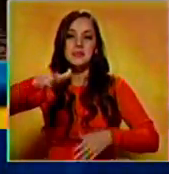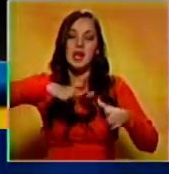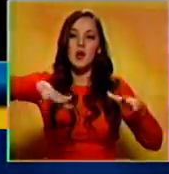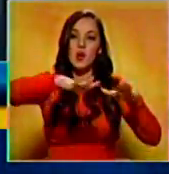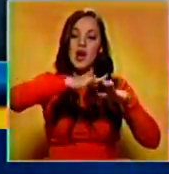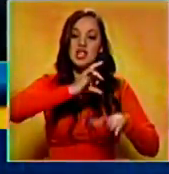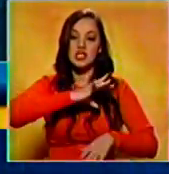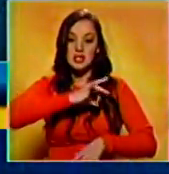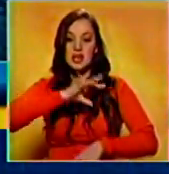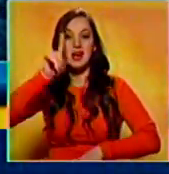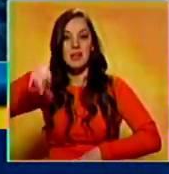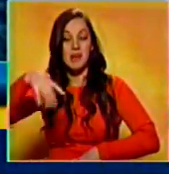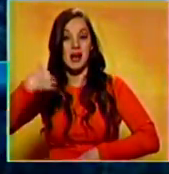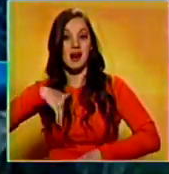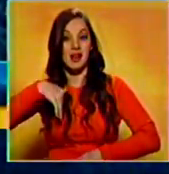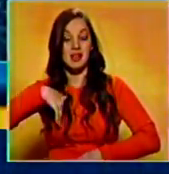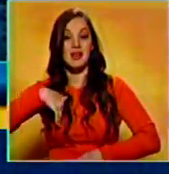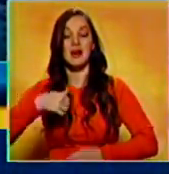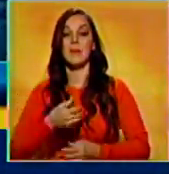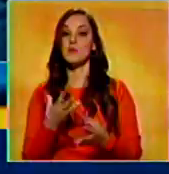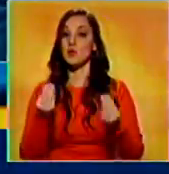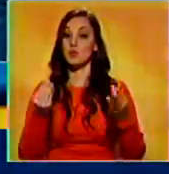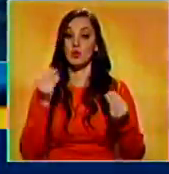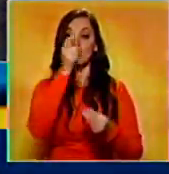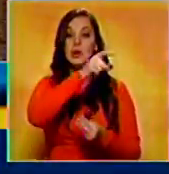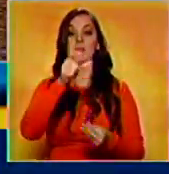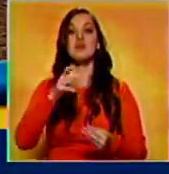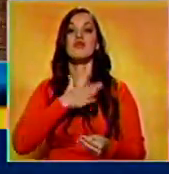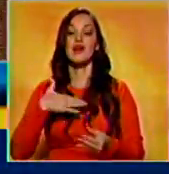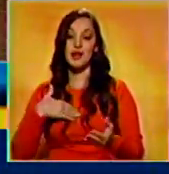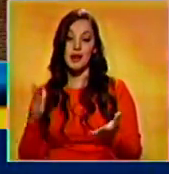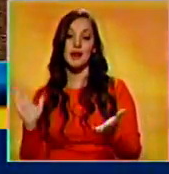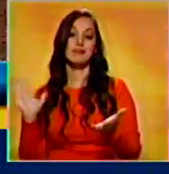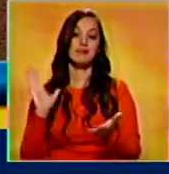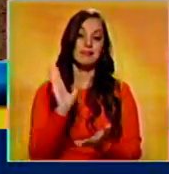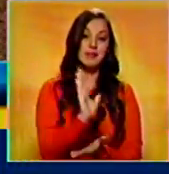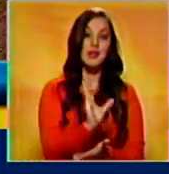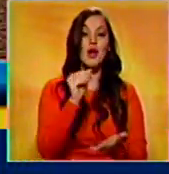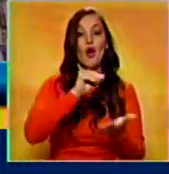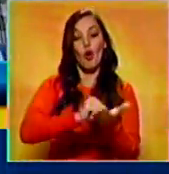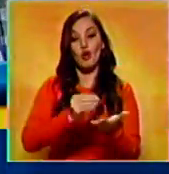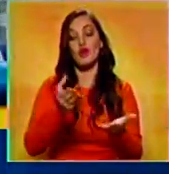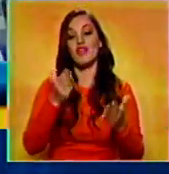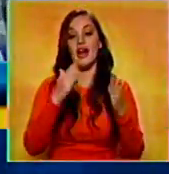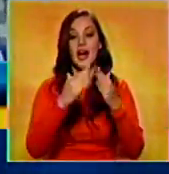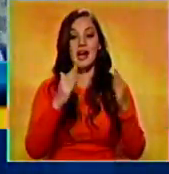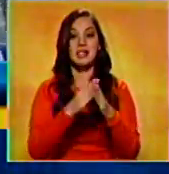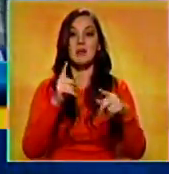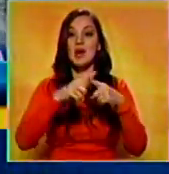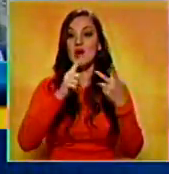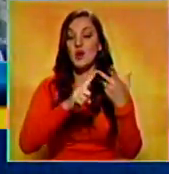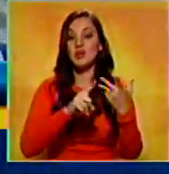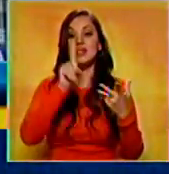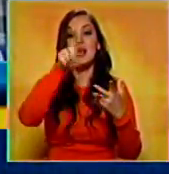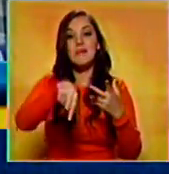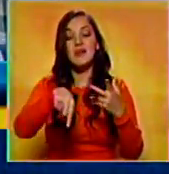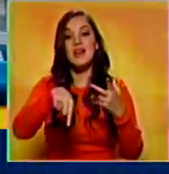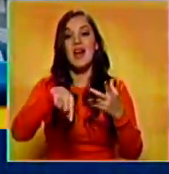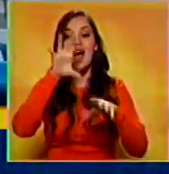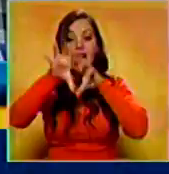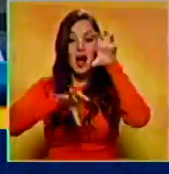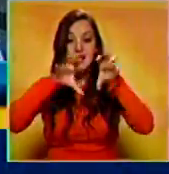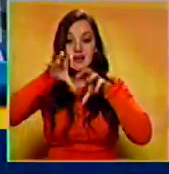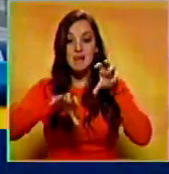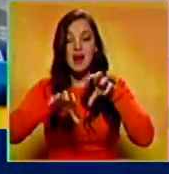alerta sanitaria. Centenares de personas intentan regresar a sus casas por algunas pertenencias y por sus animales, ya que la lluvia